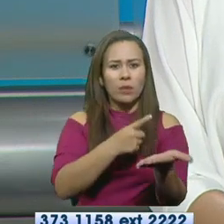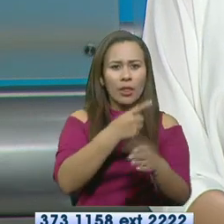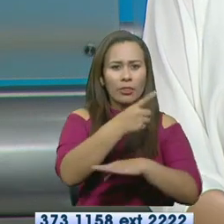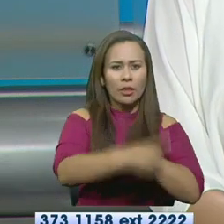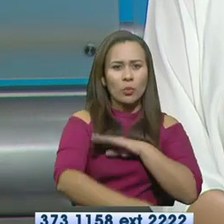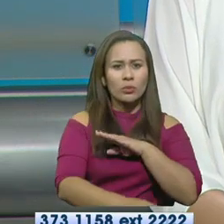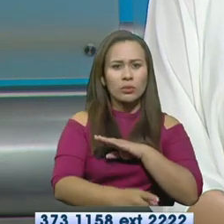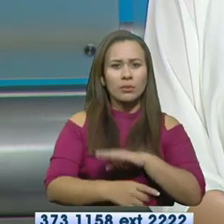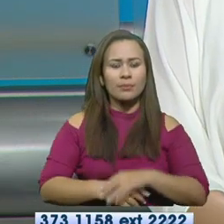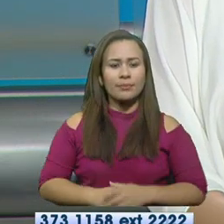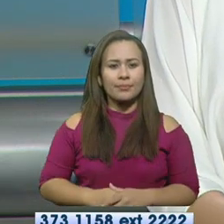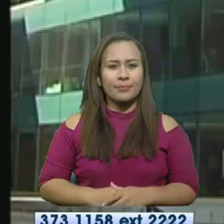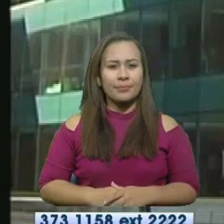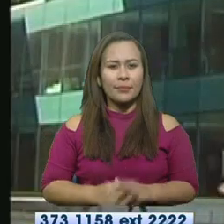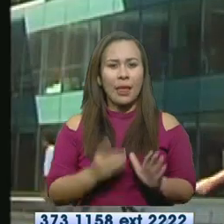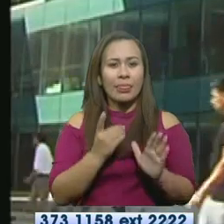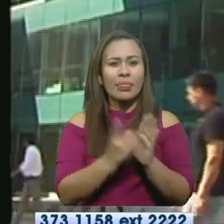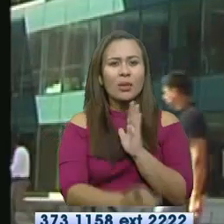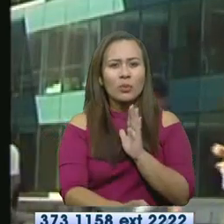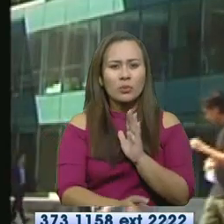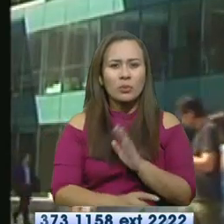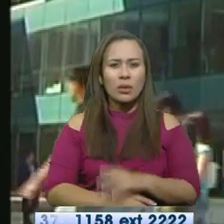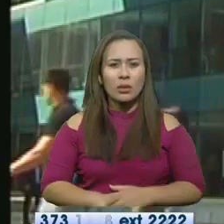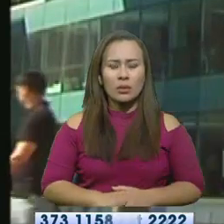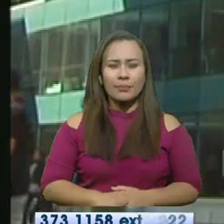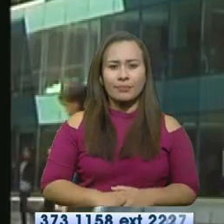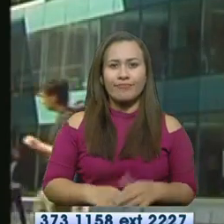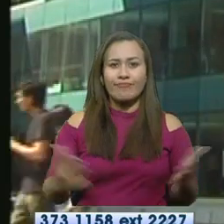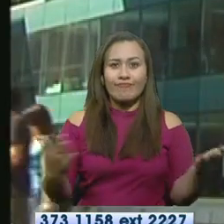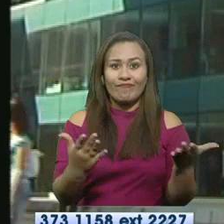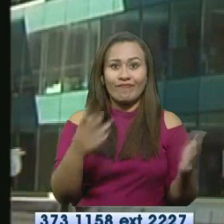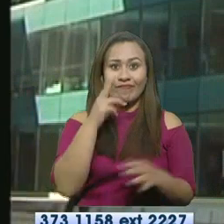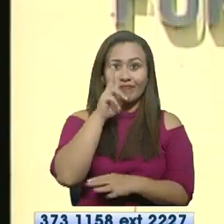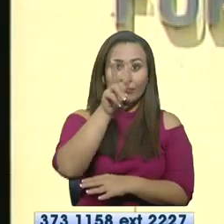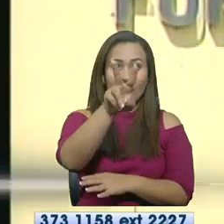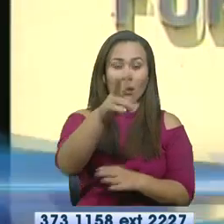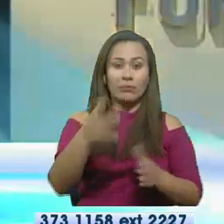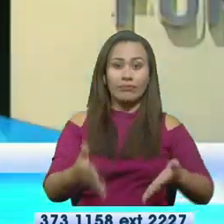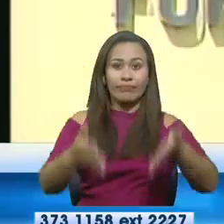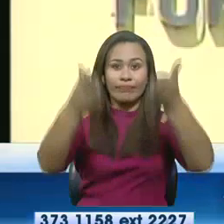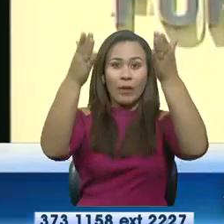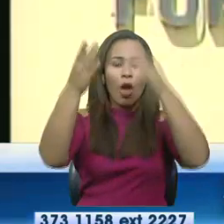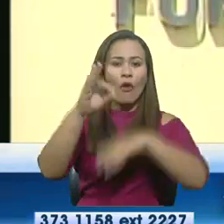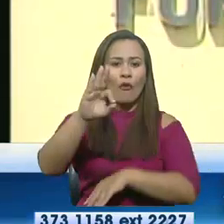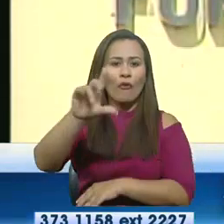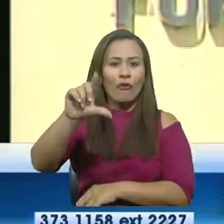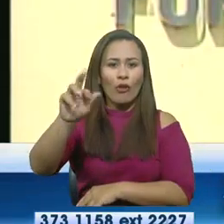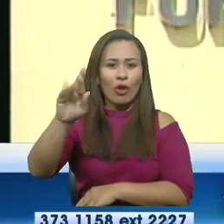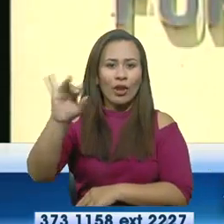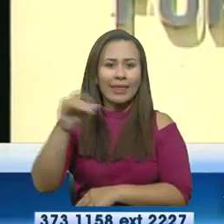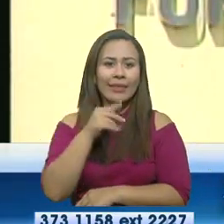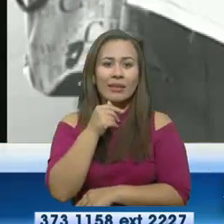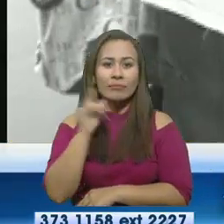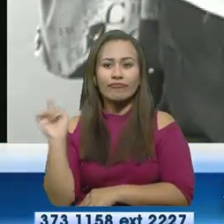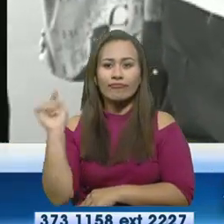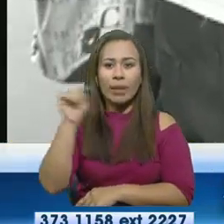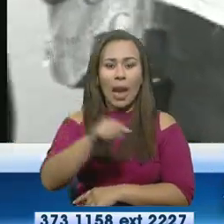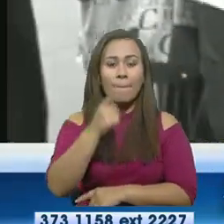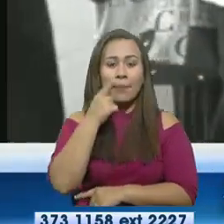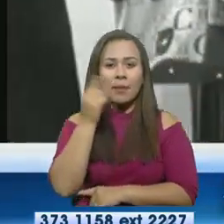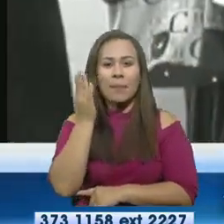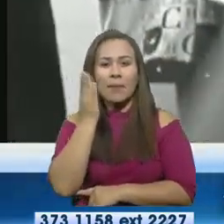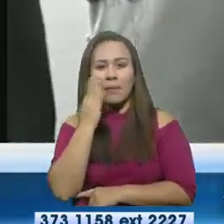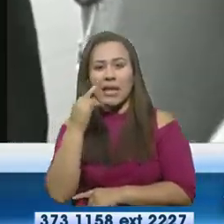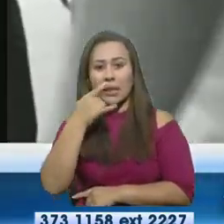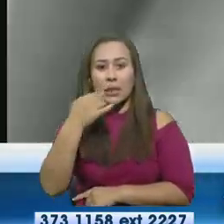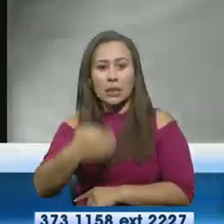cargos. La audiencia se efectuó en el complejo judicial de la Florida Norte, hasta donde llegaron familiares de los estudiantes del centro